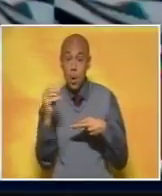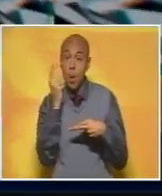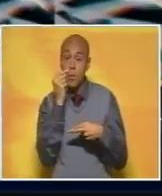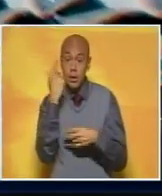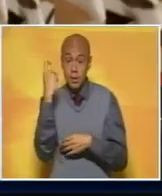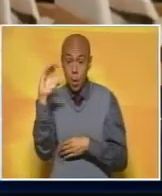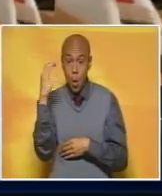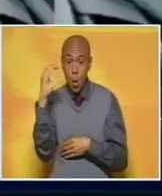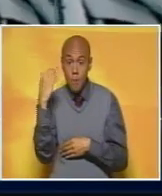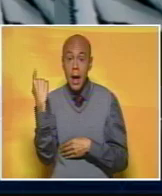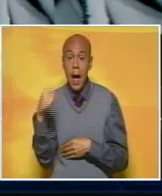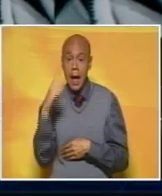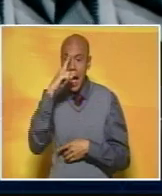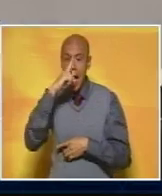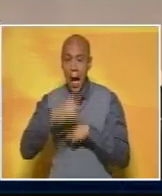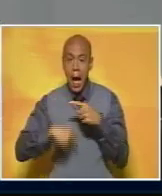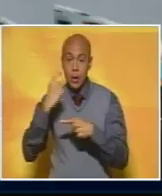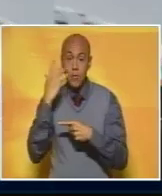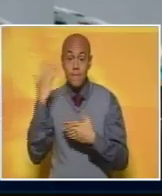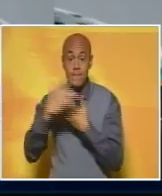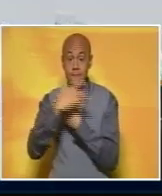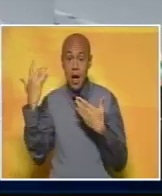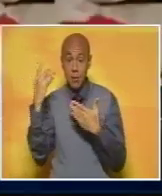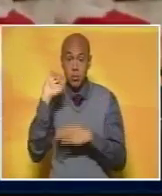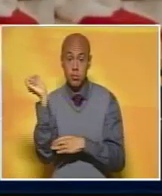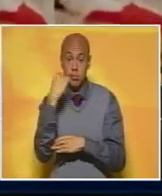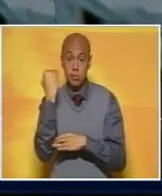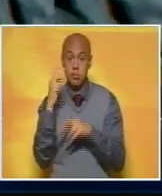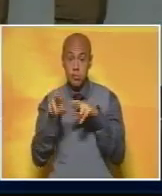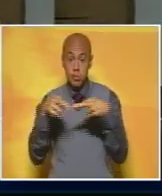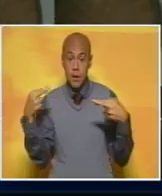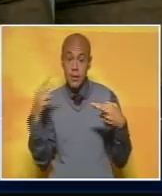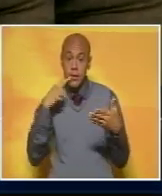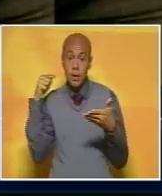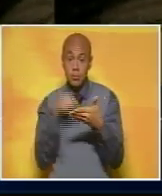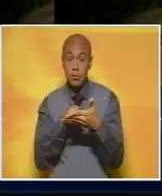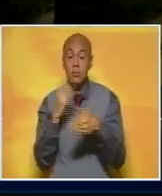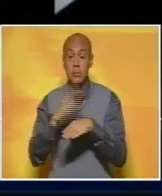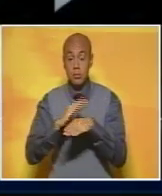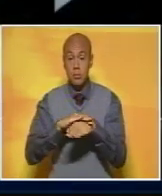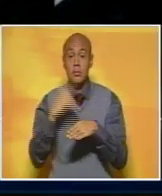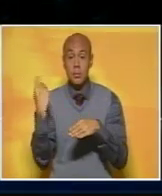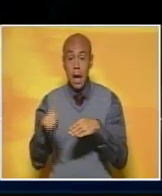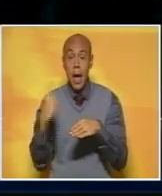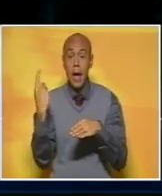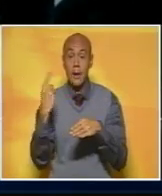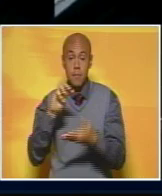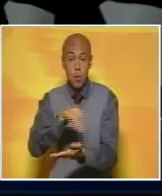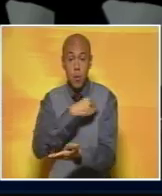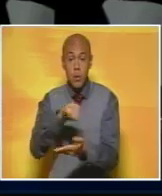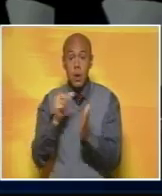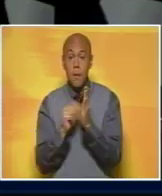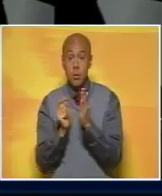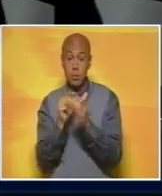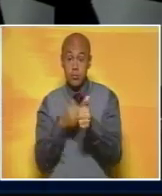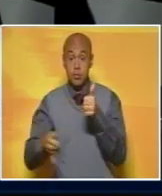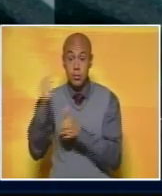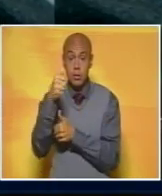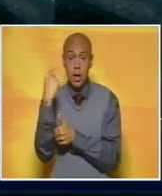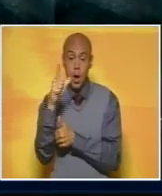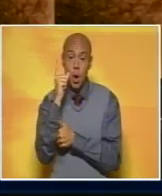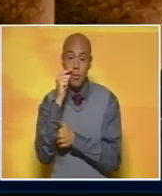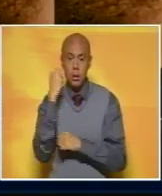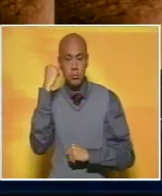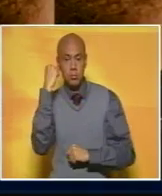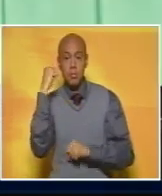como el hombre del año en esta afamada revista. Su amplia trayectoria en la música se fue a un punto a favor para que lograra posar